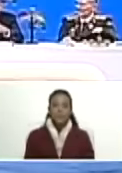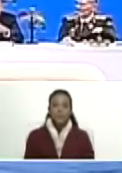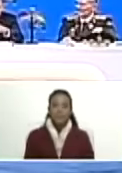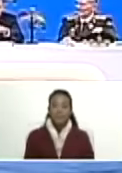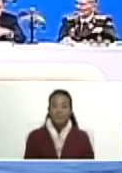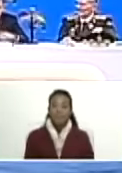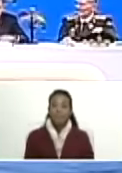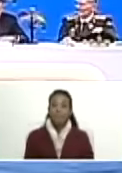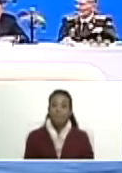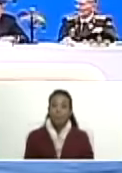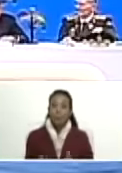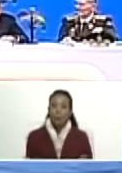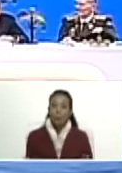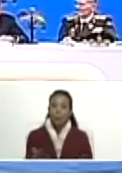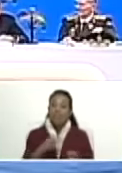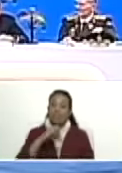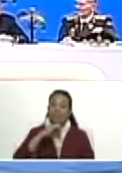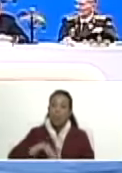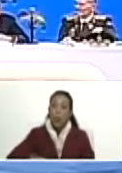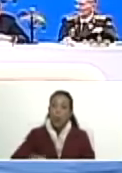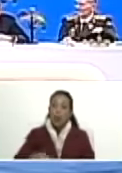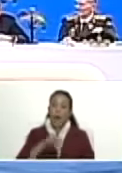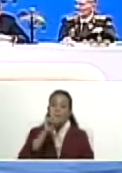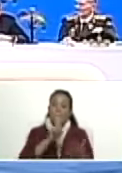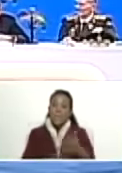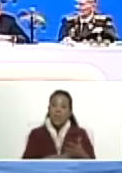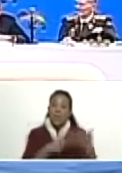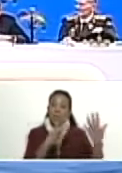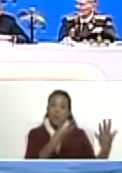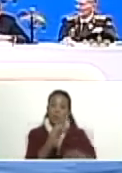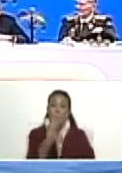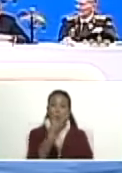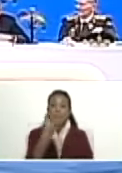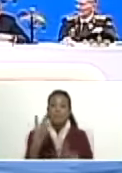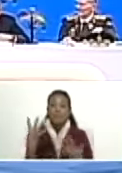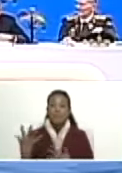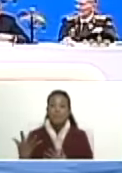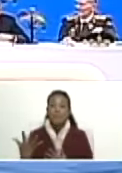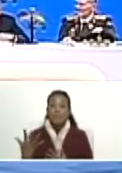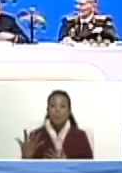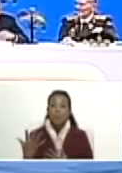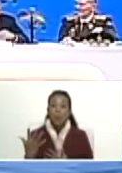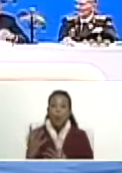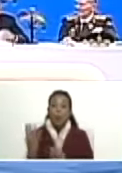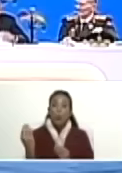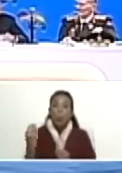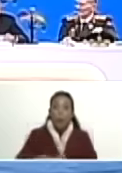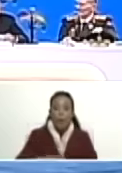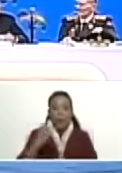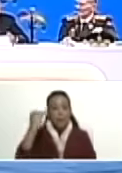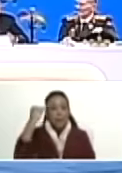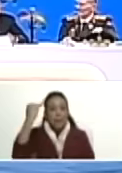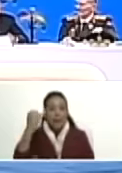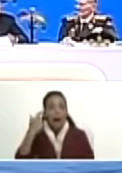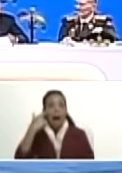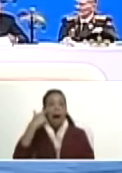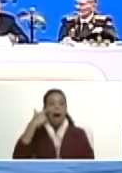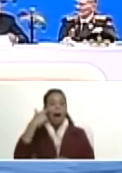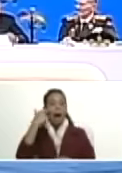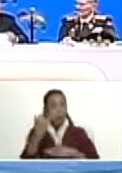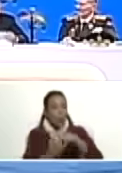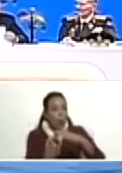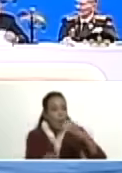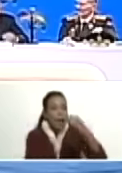El mundo cambiaría a partir de entonces, 1945. Nuevas fuerzas, nuevas ideas, nuevas